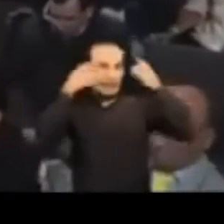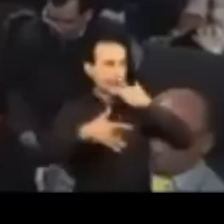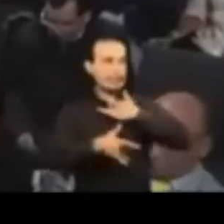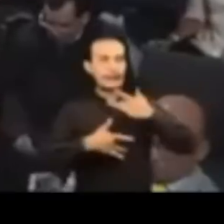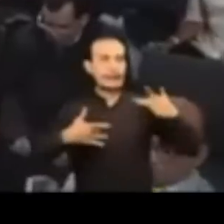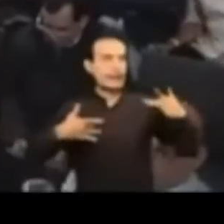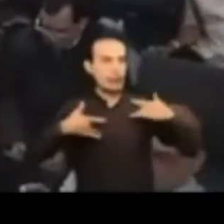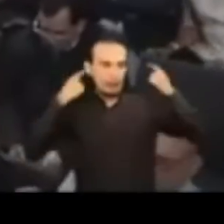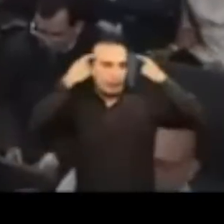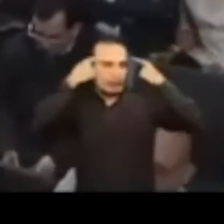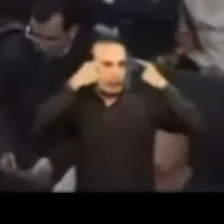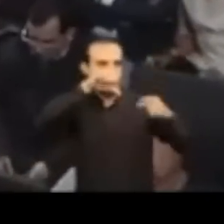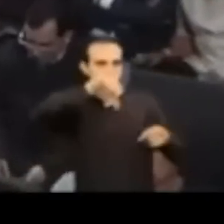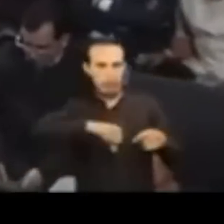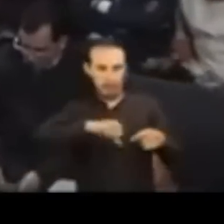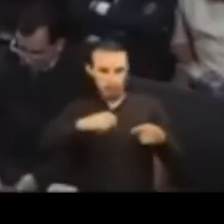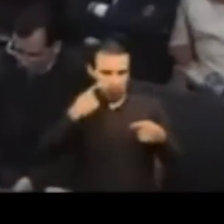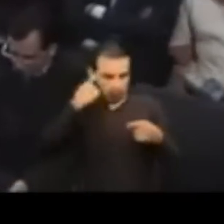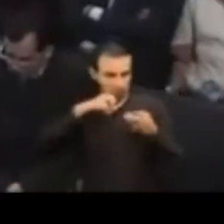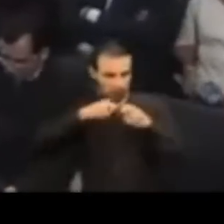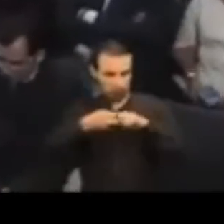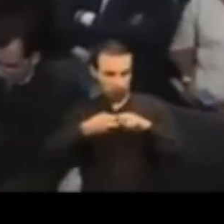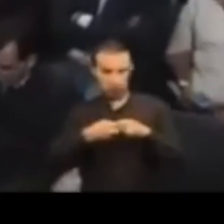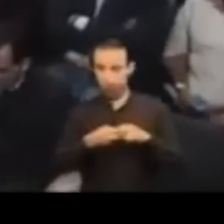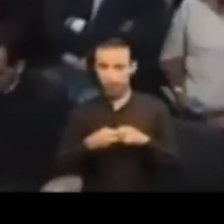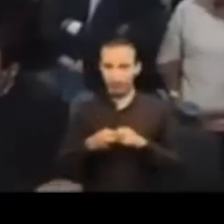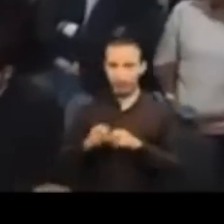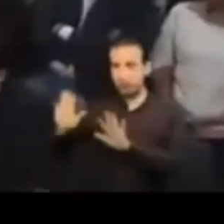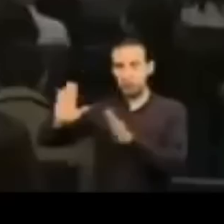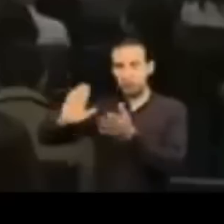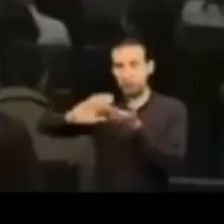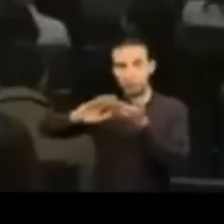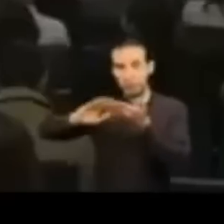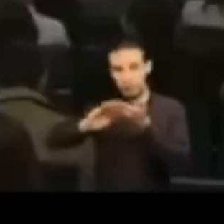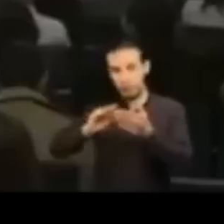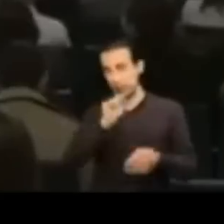Debatiremos en el Congreso, a lo cual están todos bienvenidos y todos invitados para que escuche también las...